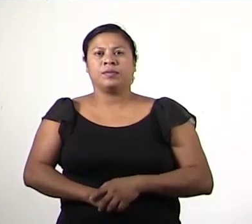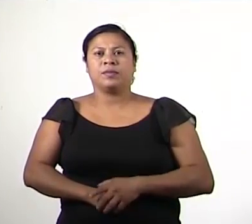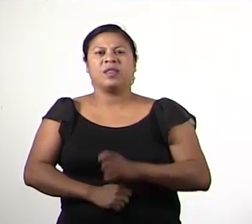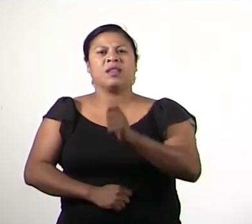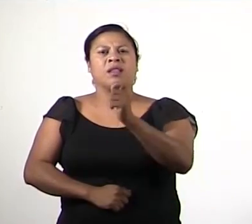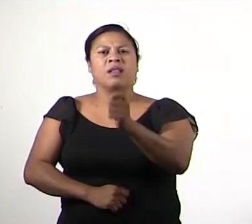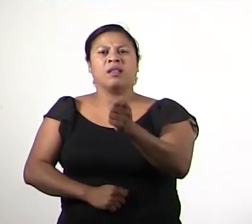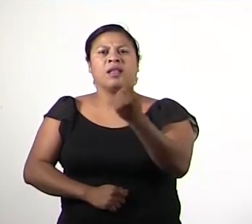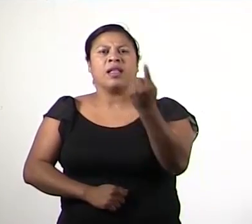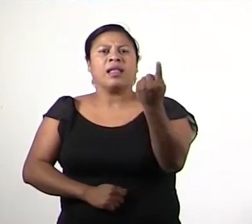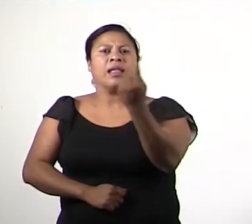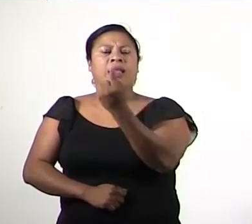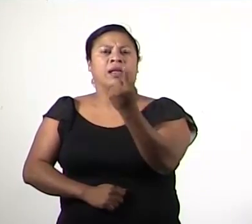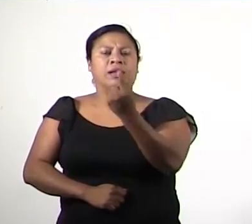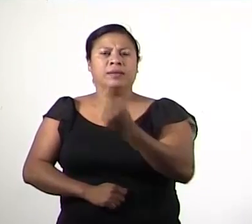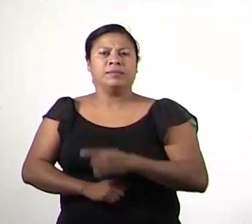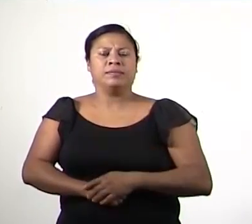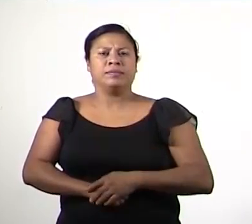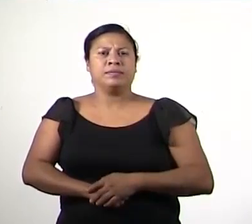¿Qué